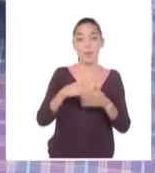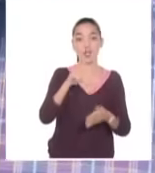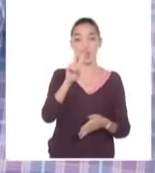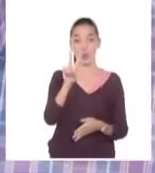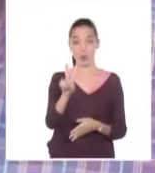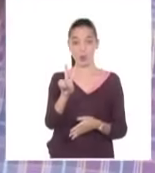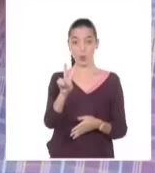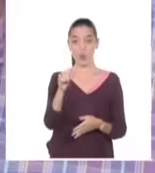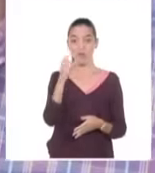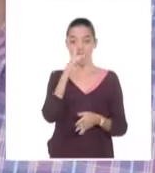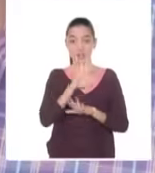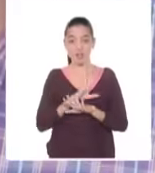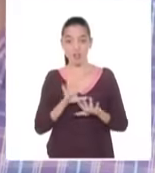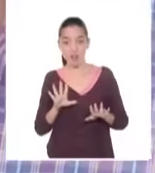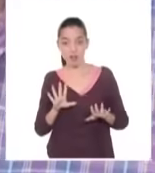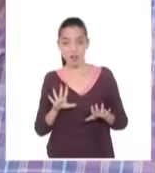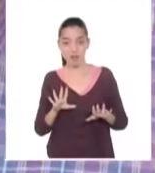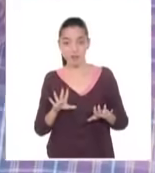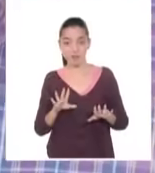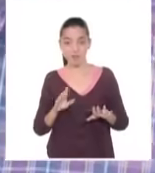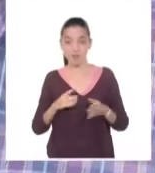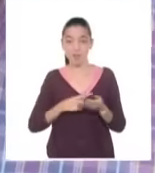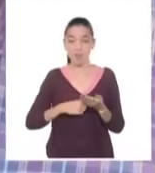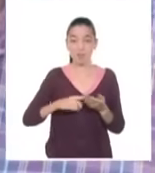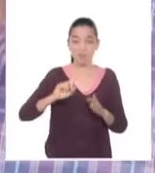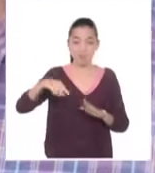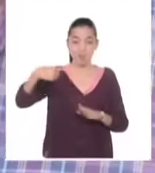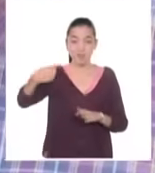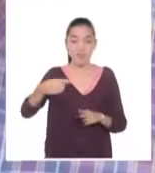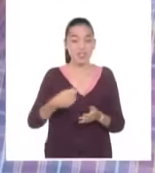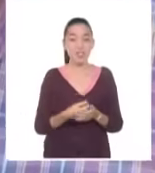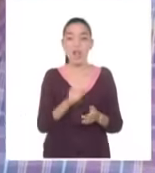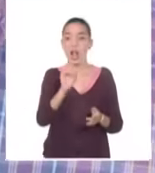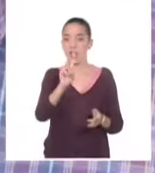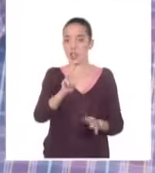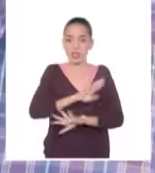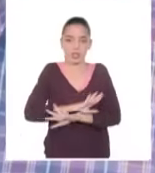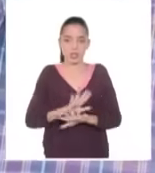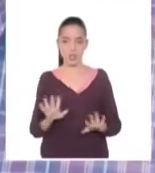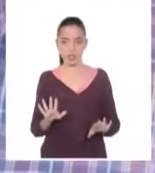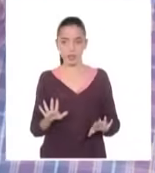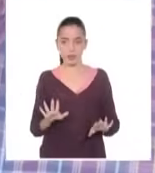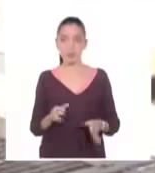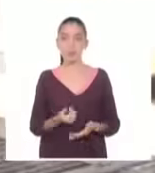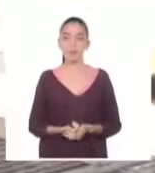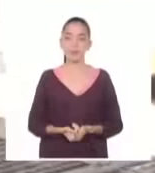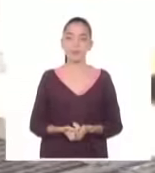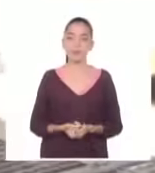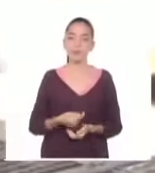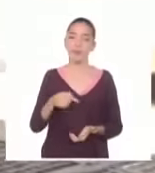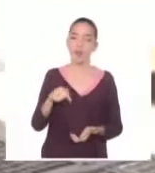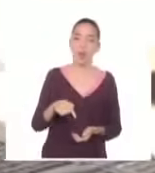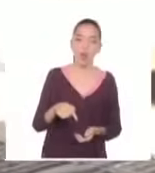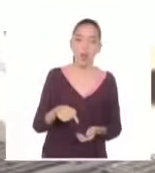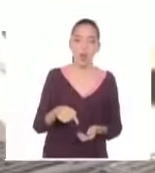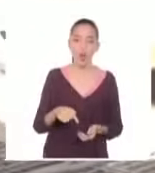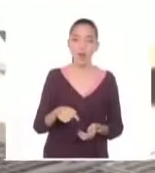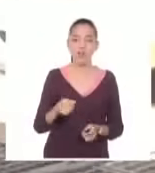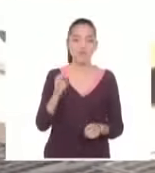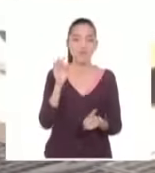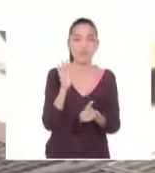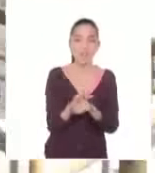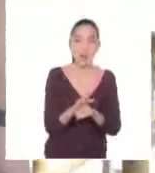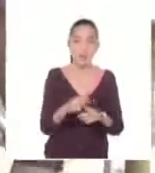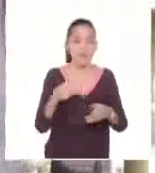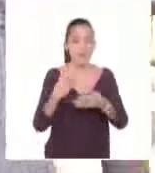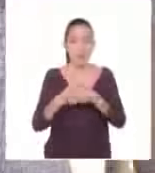terminadas, que fue una decisión. Ahora no vamos a arrancar una unidad si no sabemos qué cosa es lo que nos está pasando. Por lo tanto,